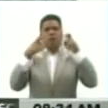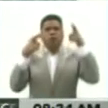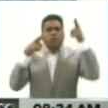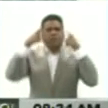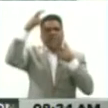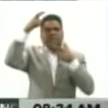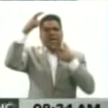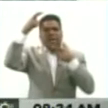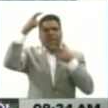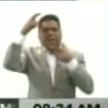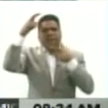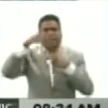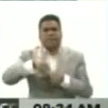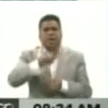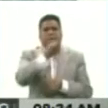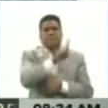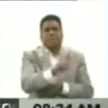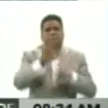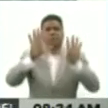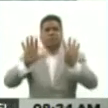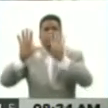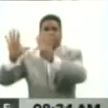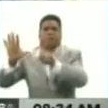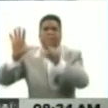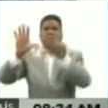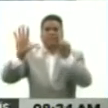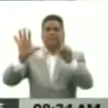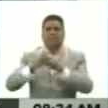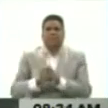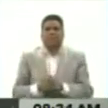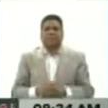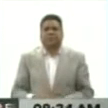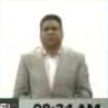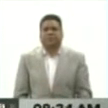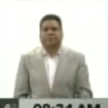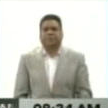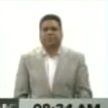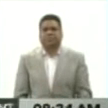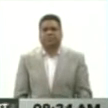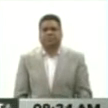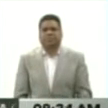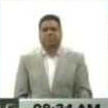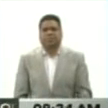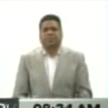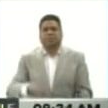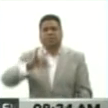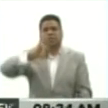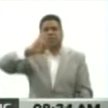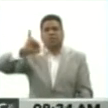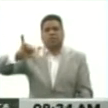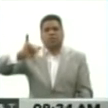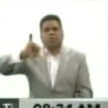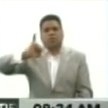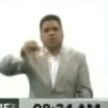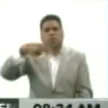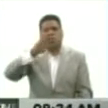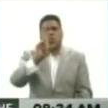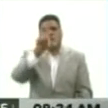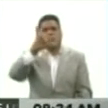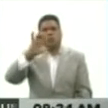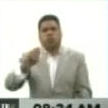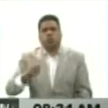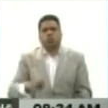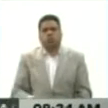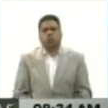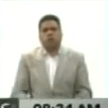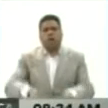en el año 1996 en el Baúl, estado Cojedes. Julio Fernández nos manda esta fotografía en la octava